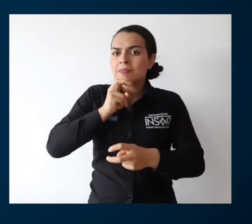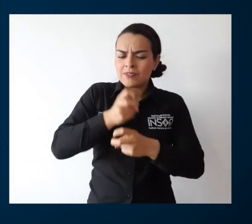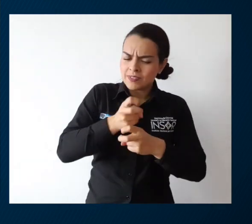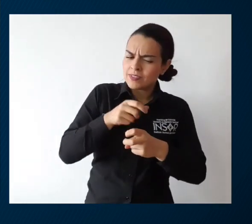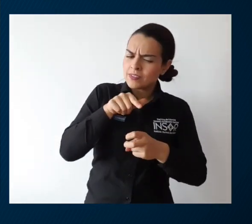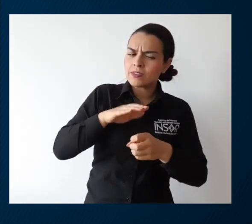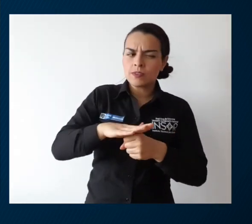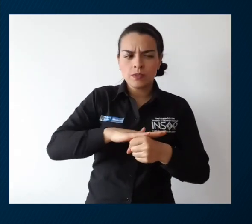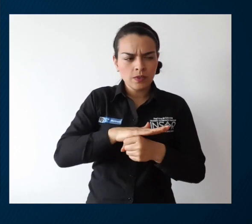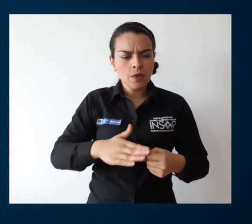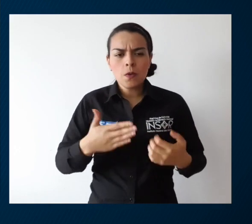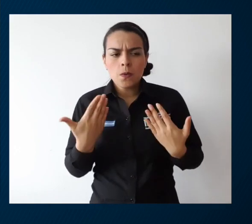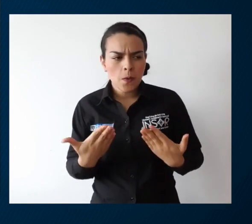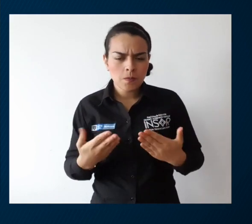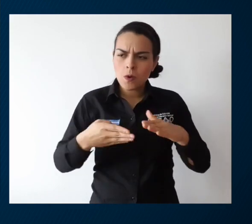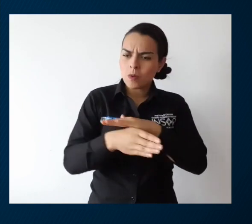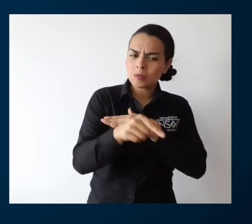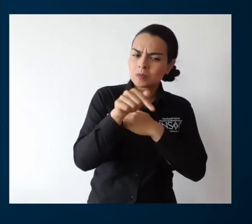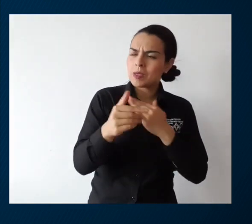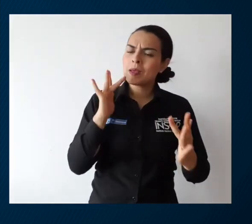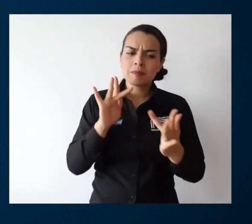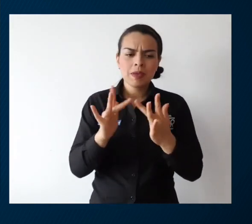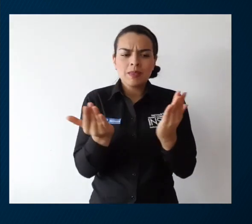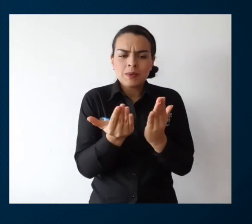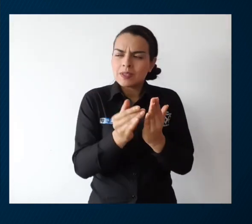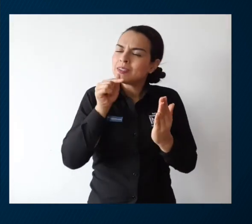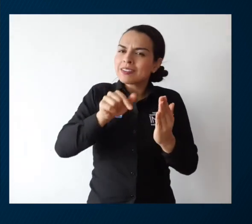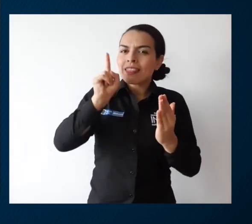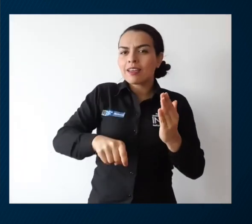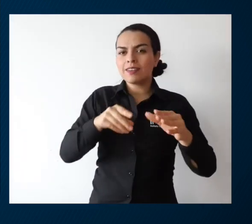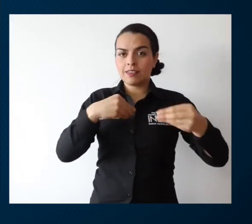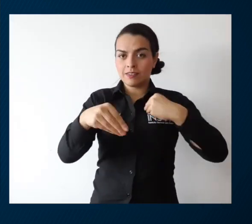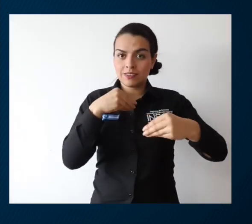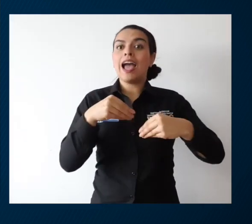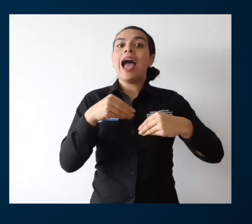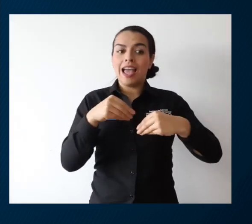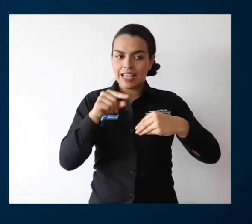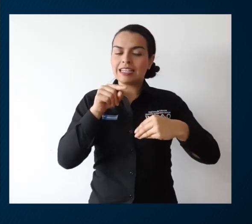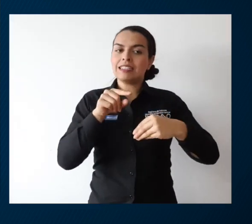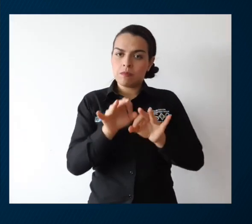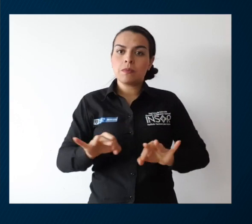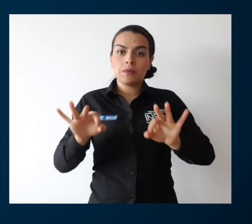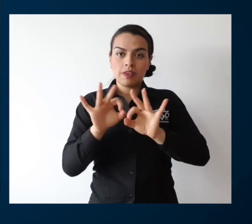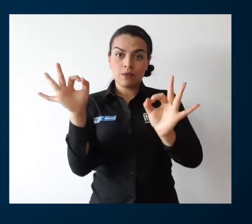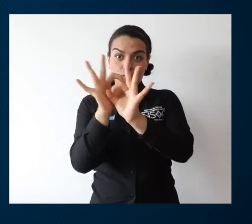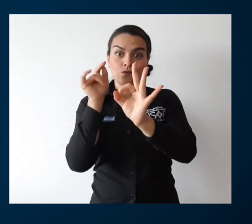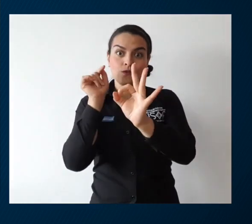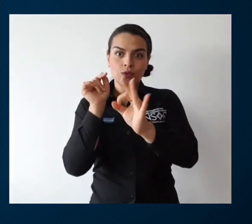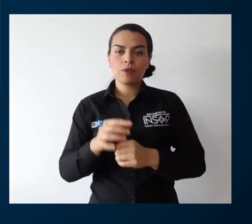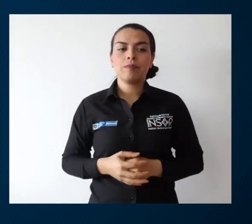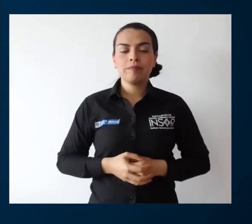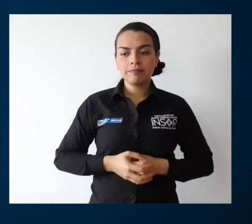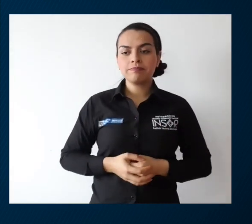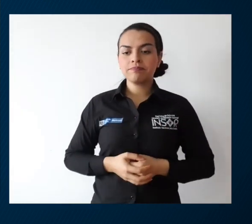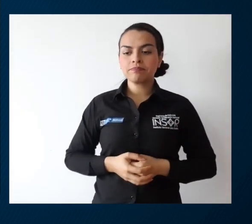En particular para aquellas personas que requieren del sistema educativo una mayor flexibilidad, que va a ser nuestro foco hoy.